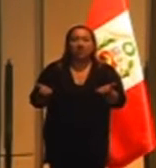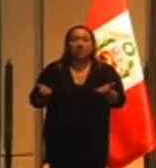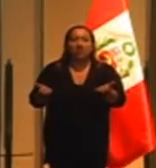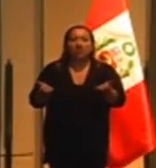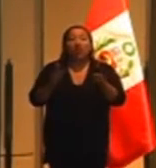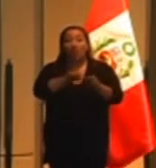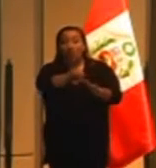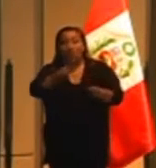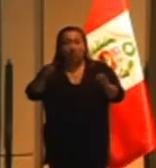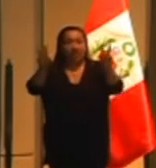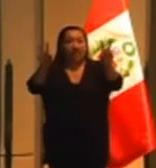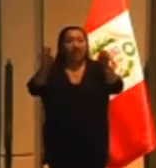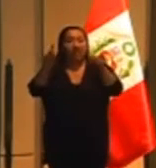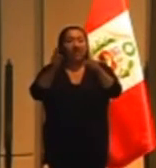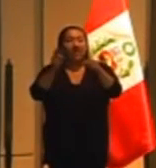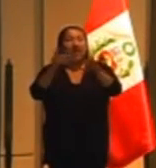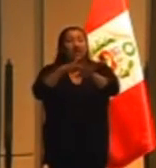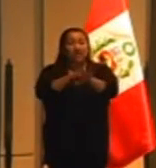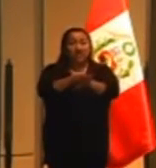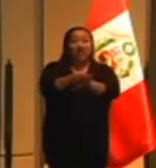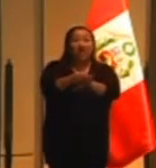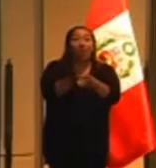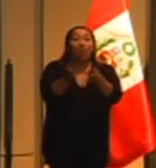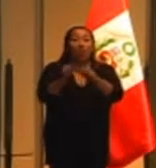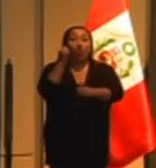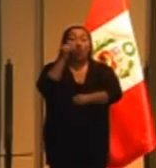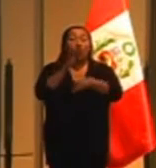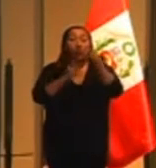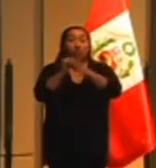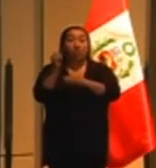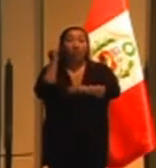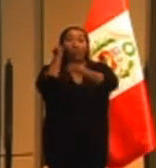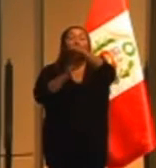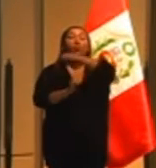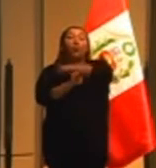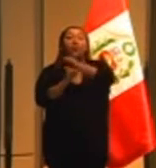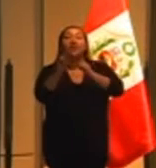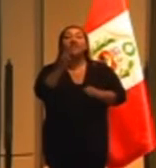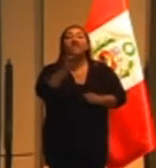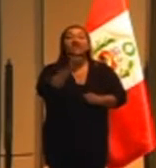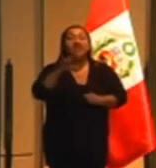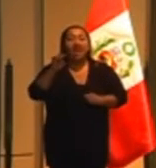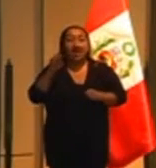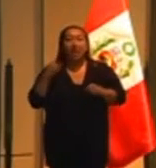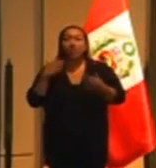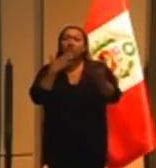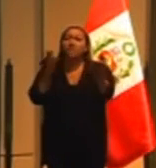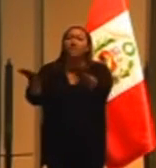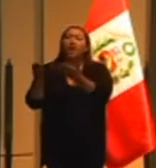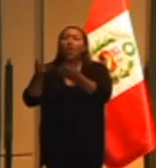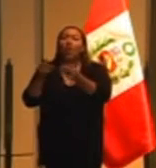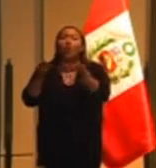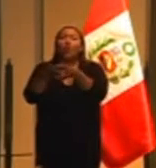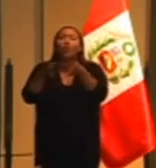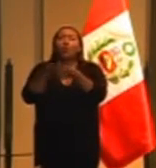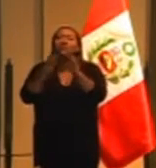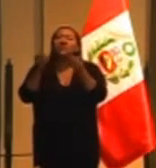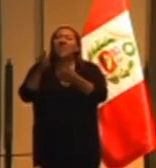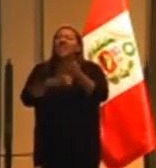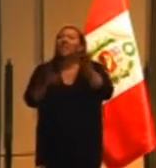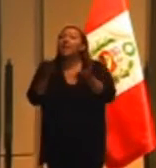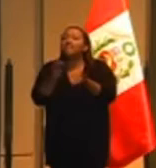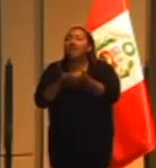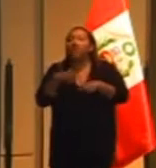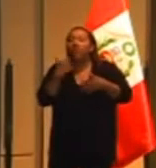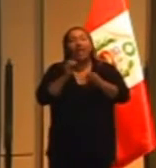El tema de accesibilidad, una vez que construimos el puente Villena, los invitamos a un grupo de chicos que vayan a ver qué otras mejoras podían